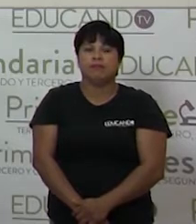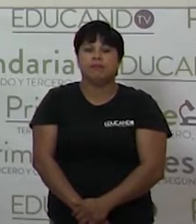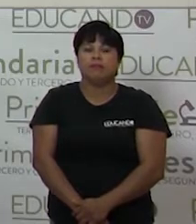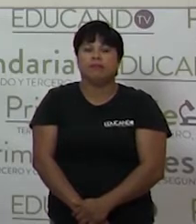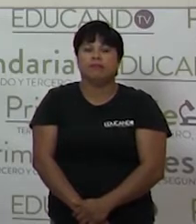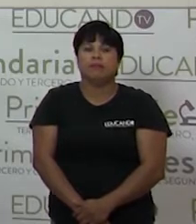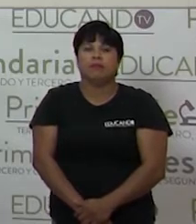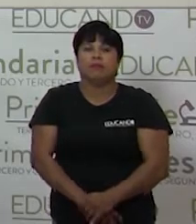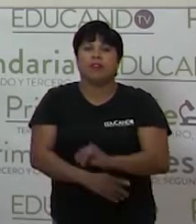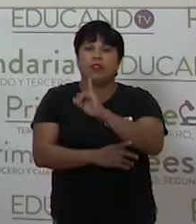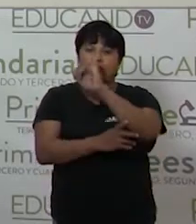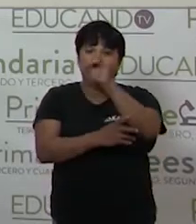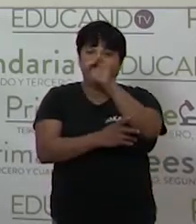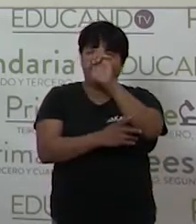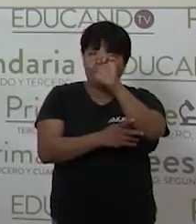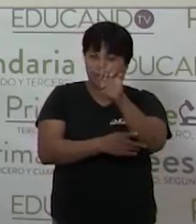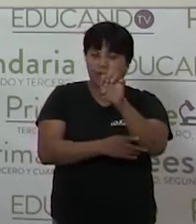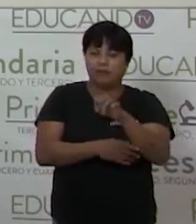jose